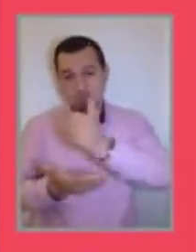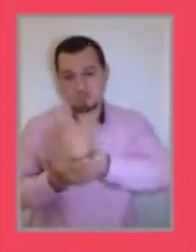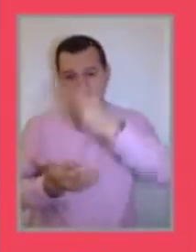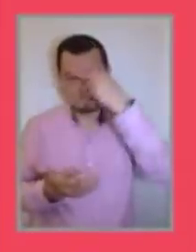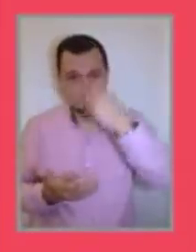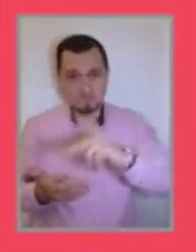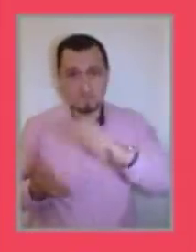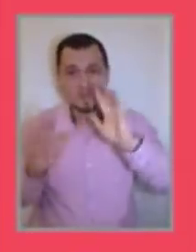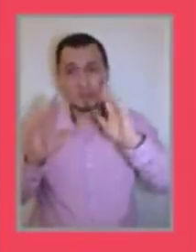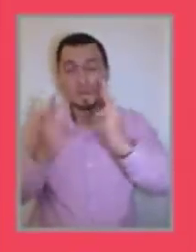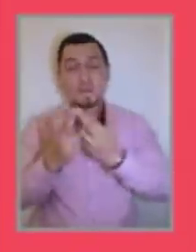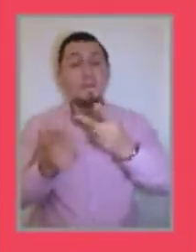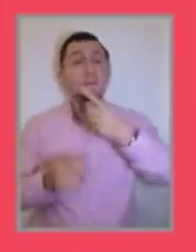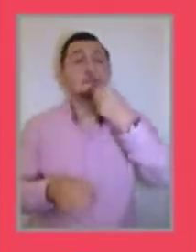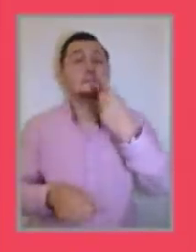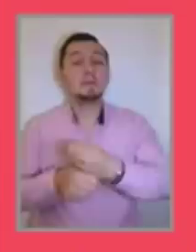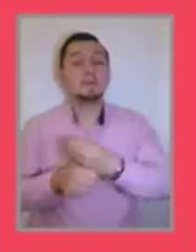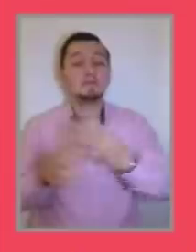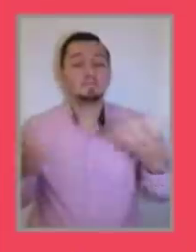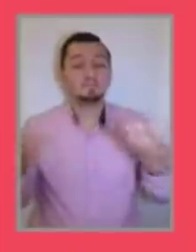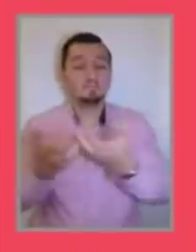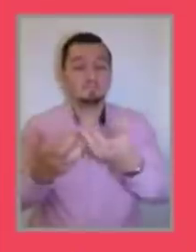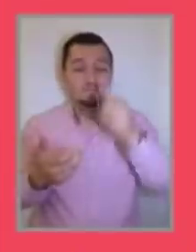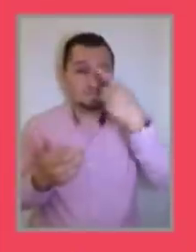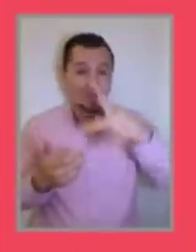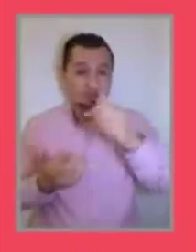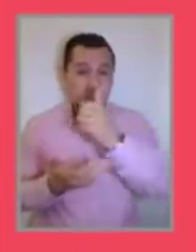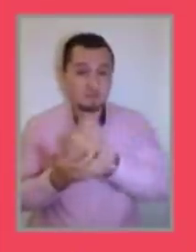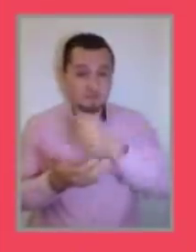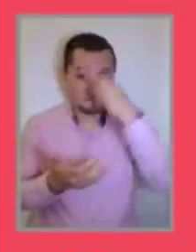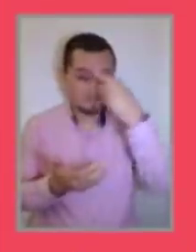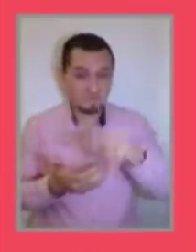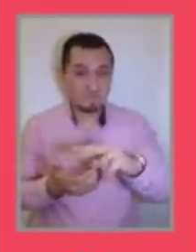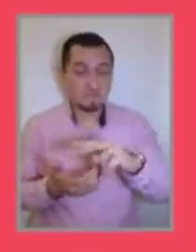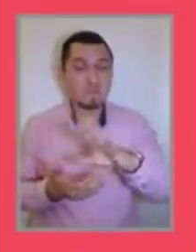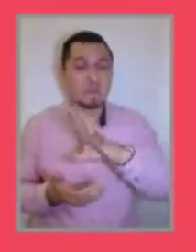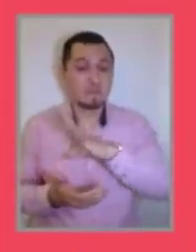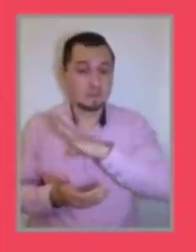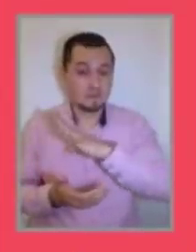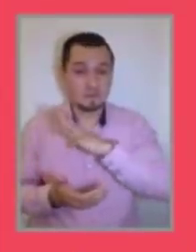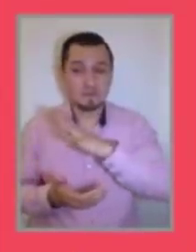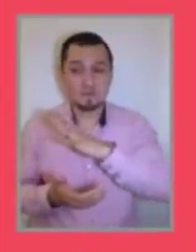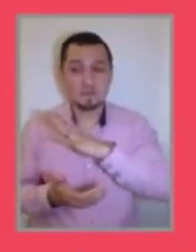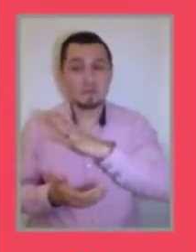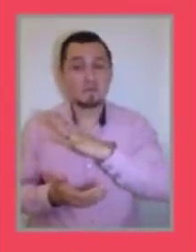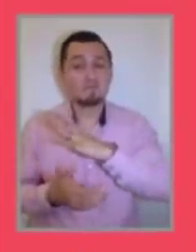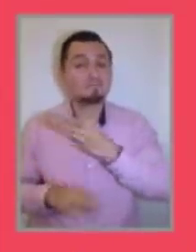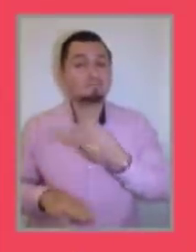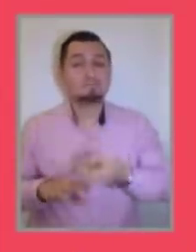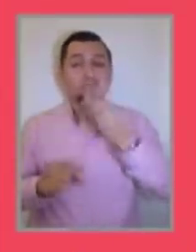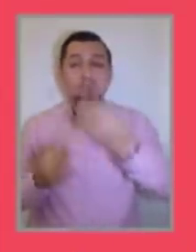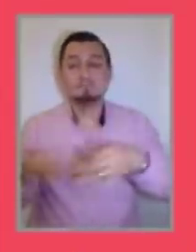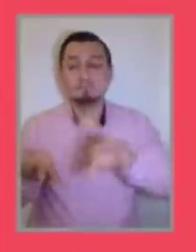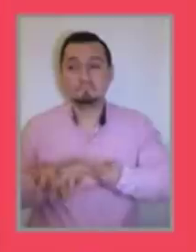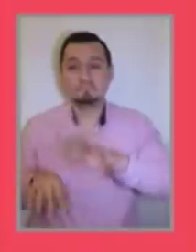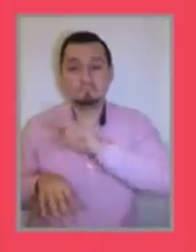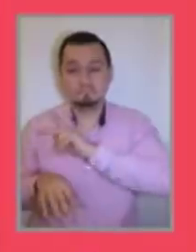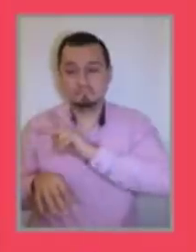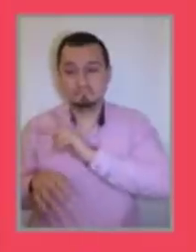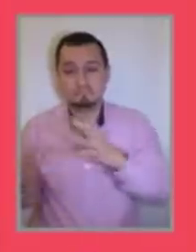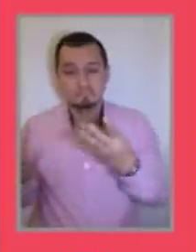Será la primera reunión que realice la alianza en la Ciudad de México. Tenemos como prioridades los temas